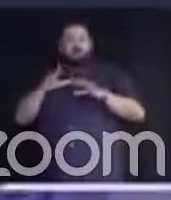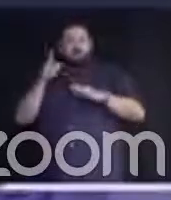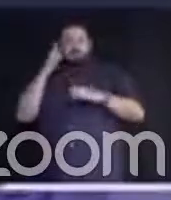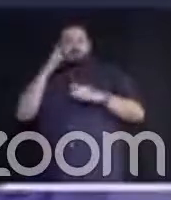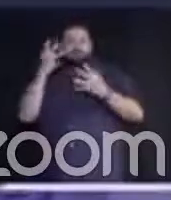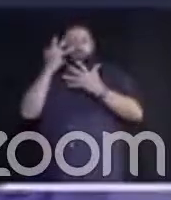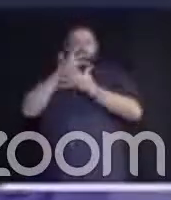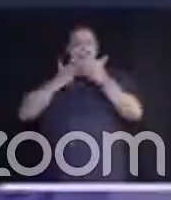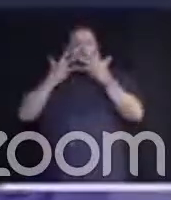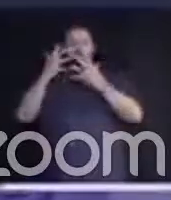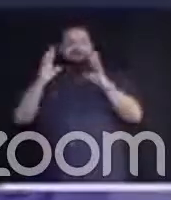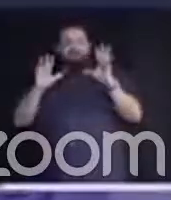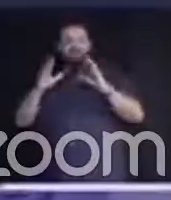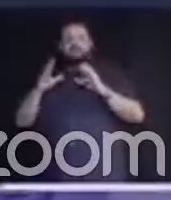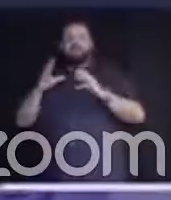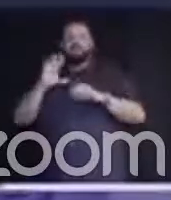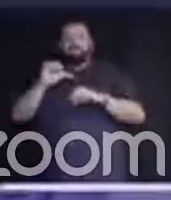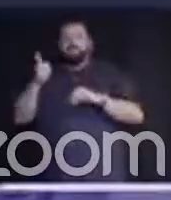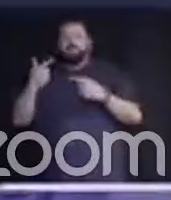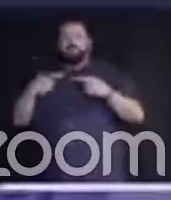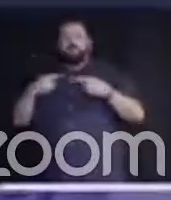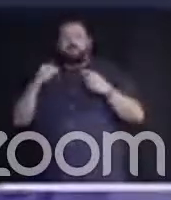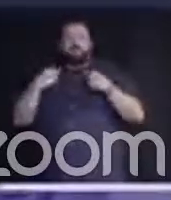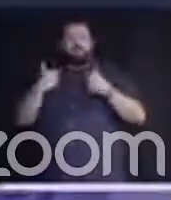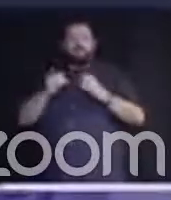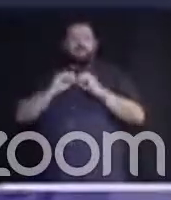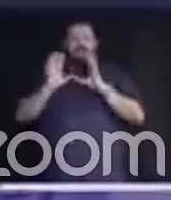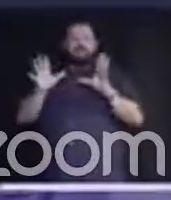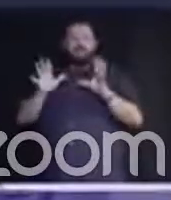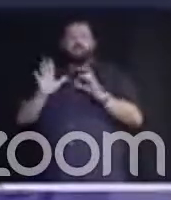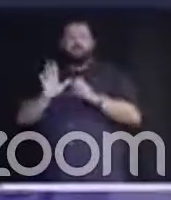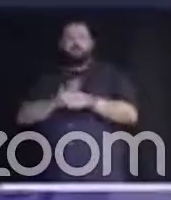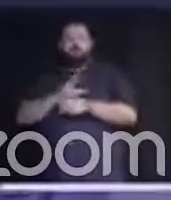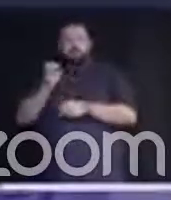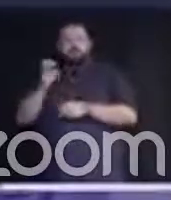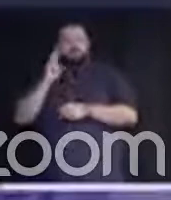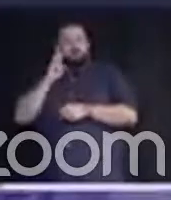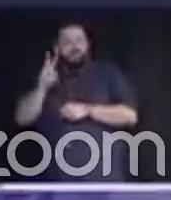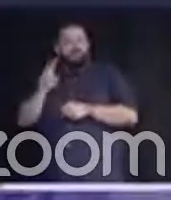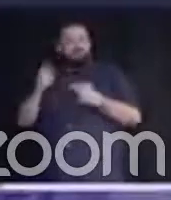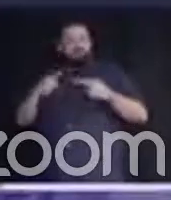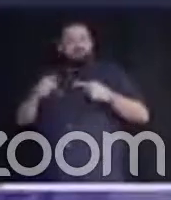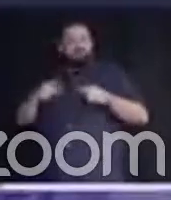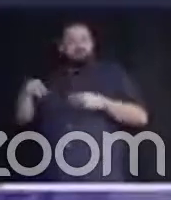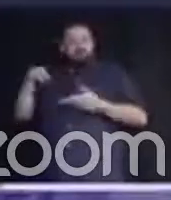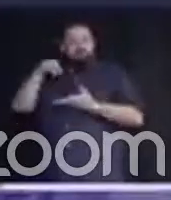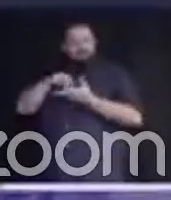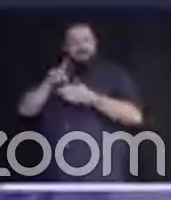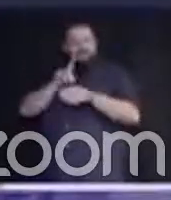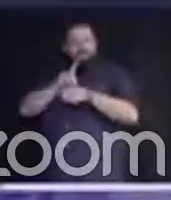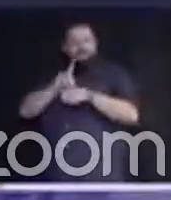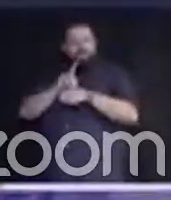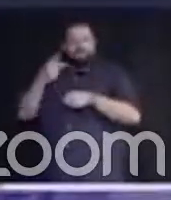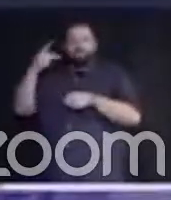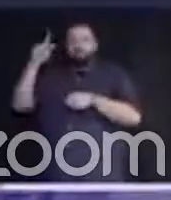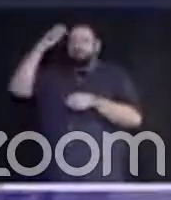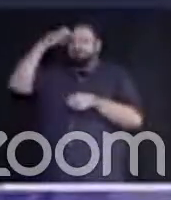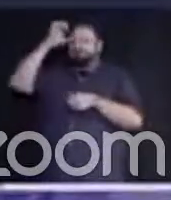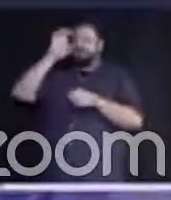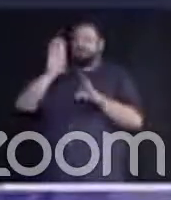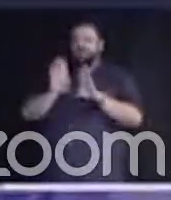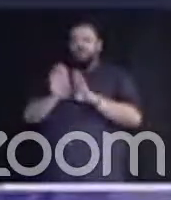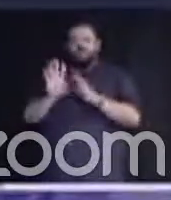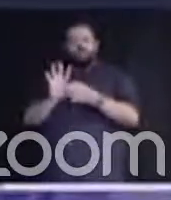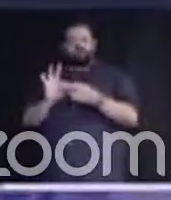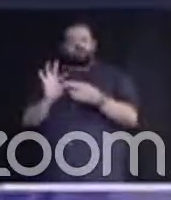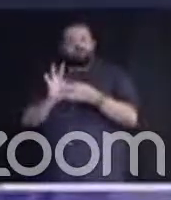nos atoramos y confundimos a la gente. Fíjense cómo los diamantes con tanta experiencia, cómo platican el negocio,